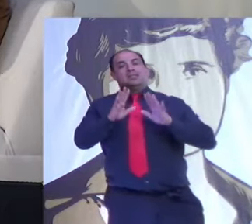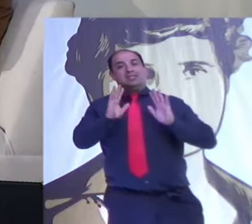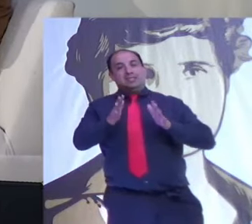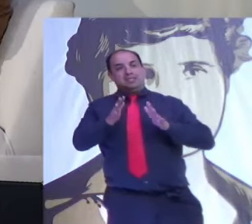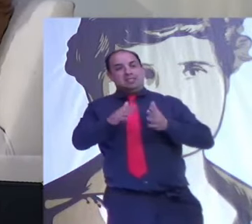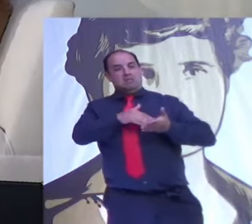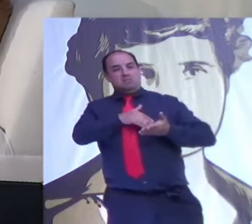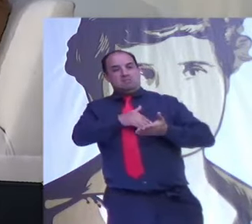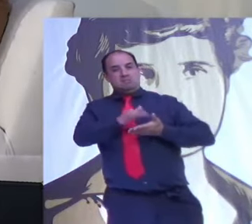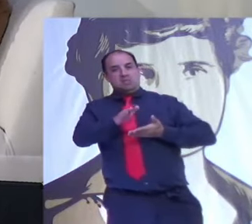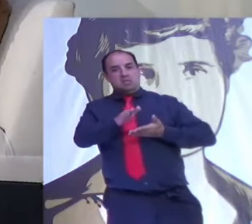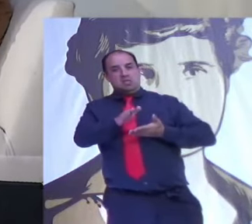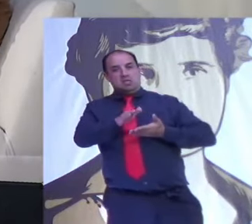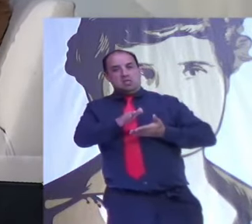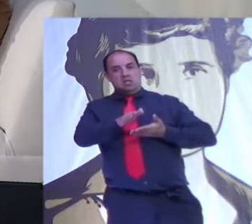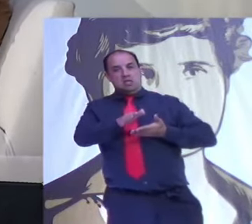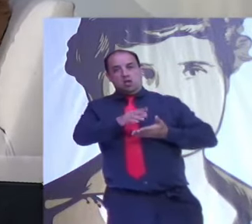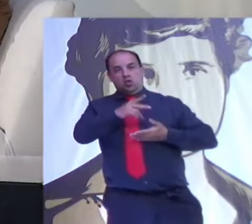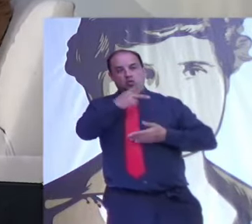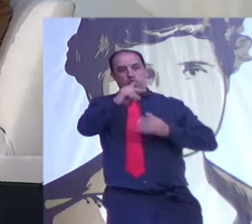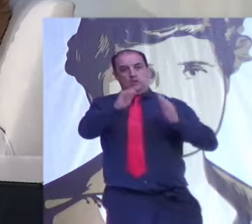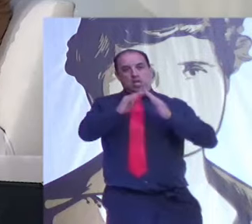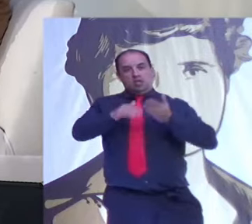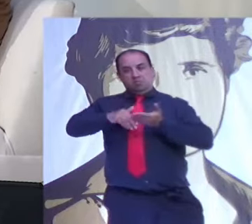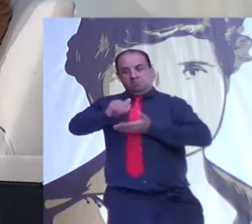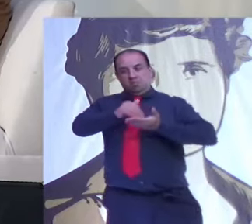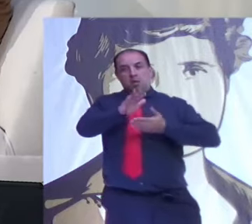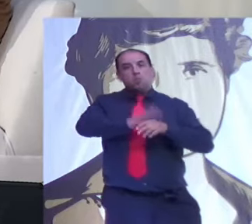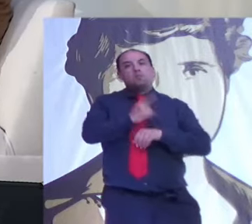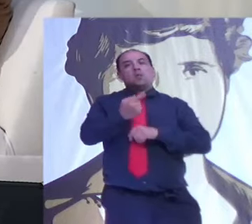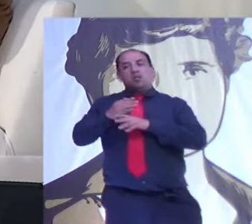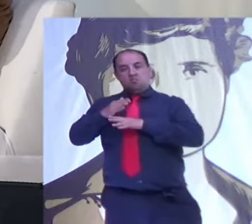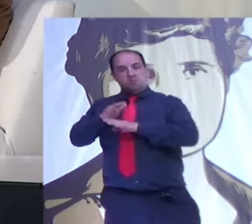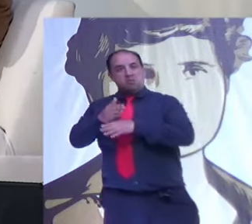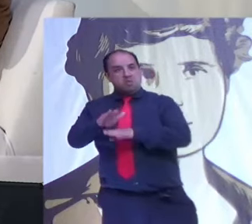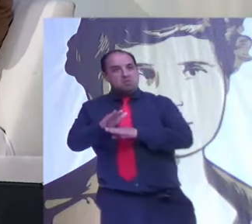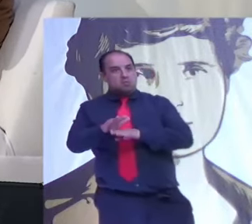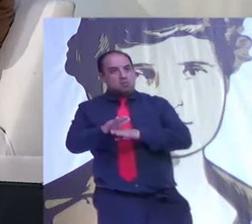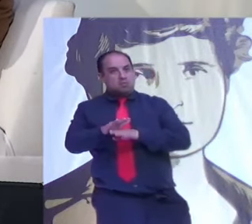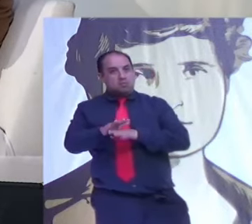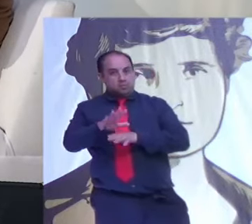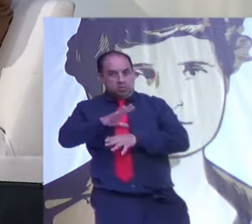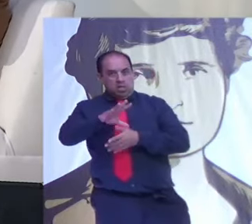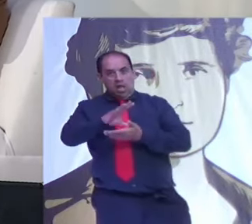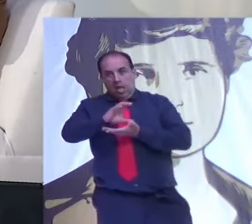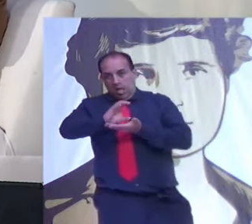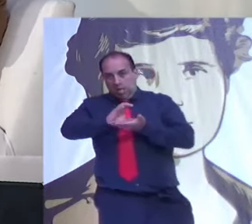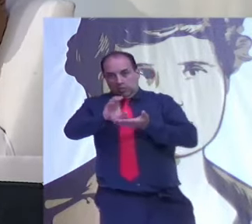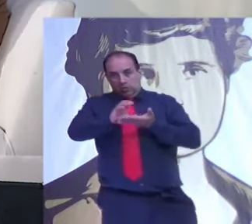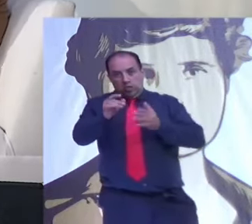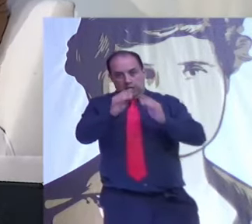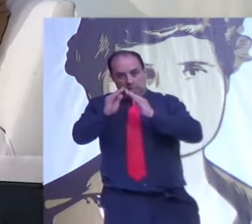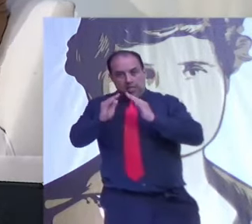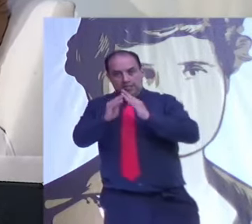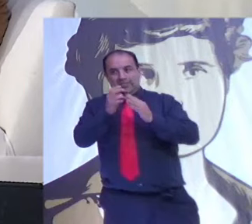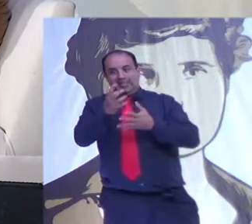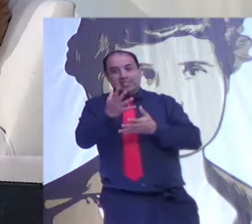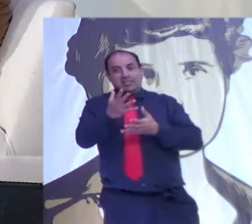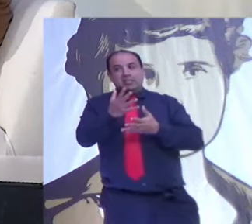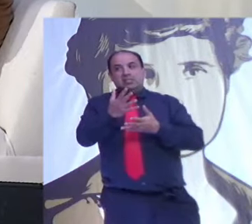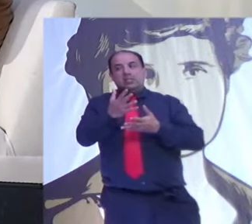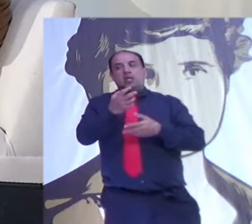desahuciada, que habían sido literalmente sacados de sus casas porque los bancos que tenían créditos hipotecarios, fue todo un fenómeno político en